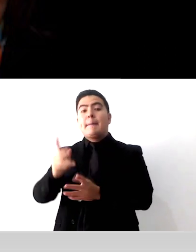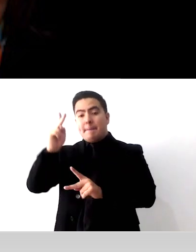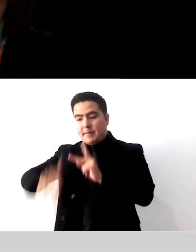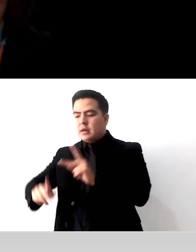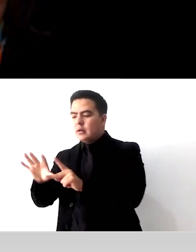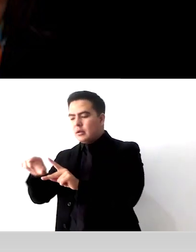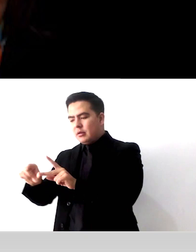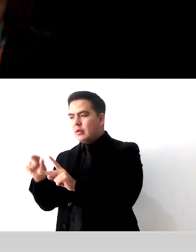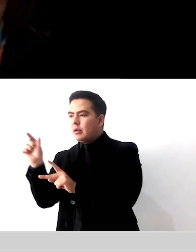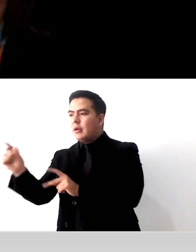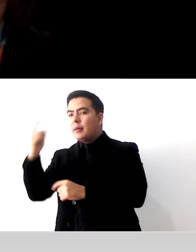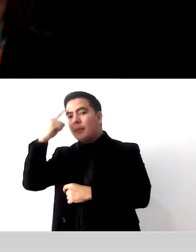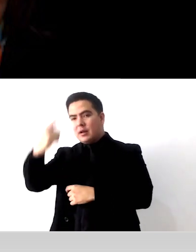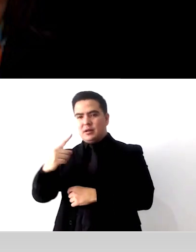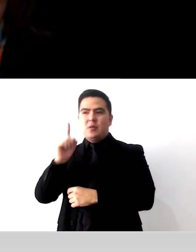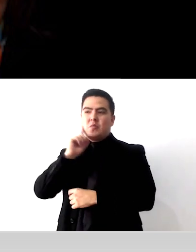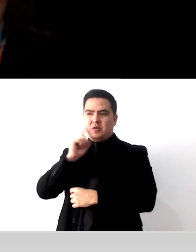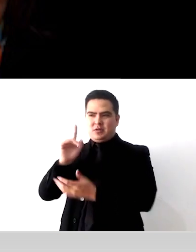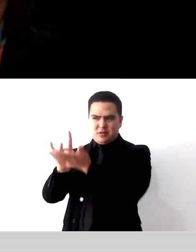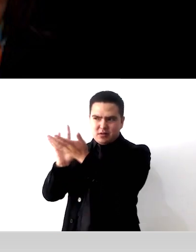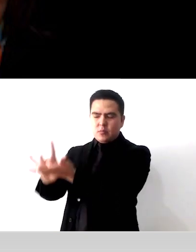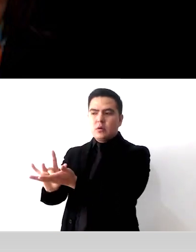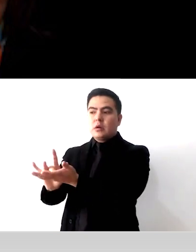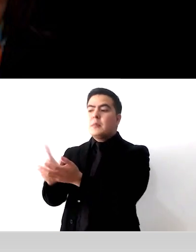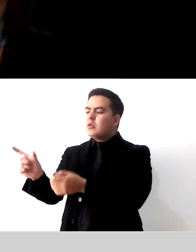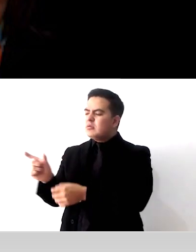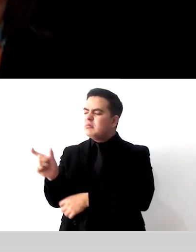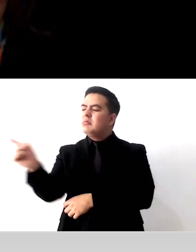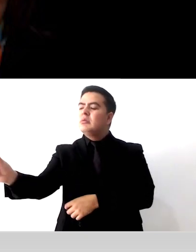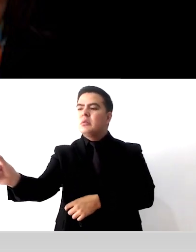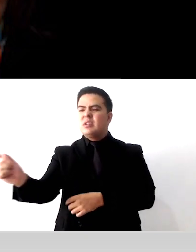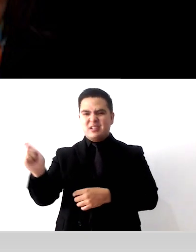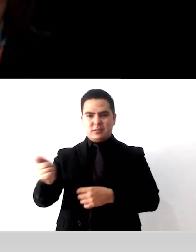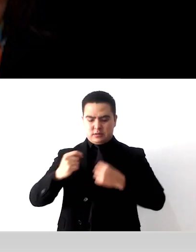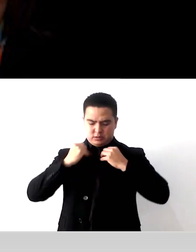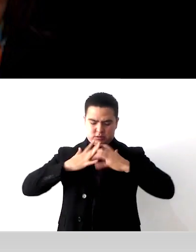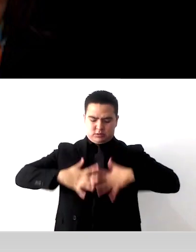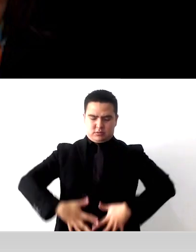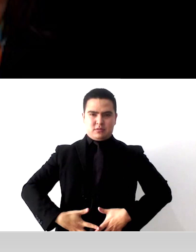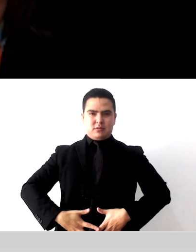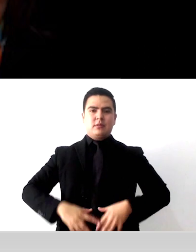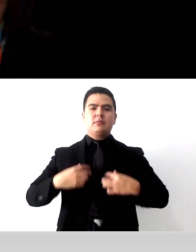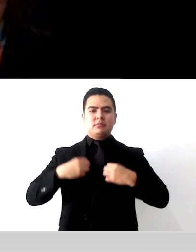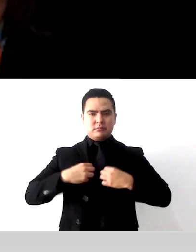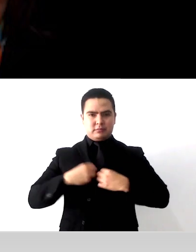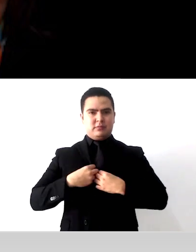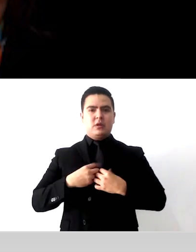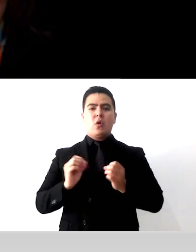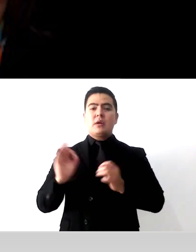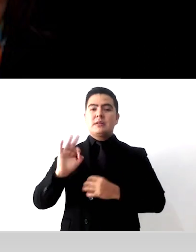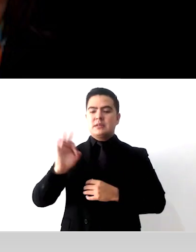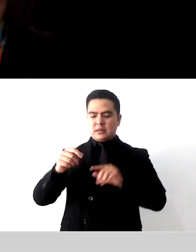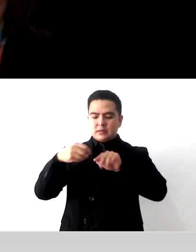Presentaban comprobaciones de gastos de mandiles, cursos de Heilish,